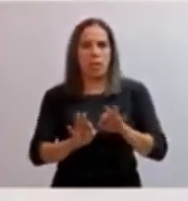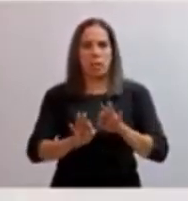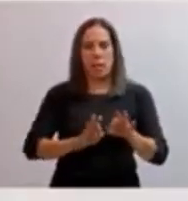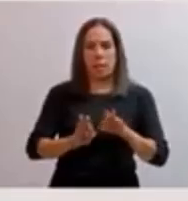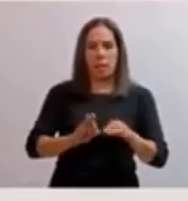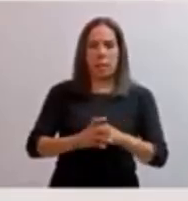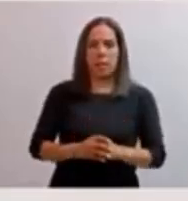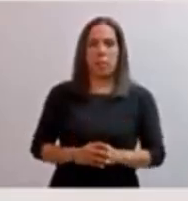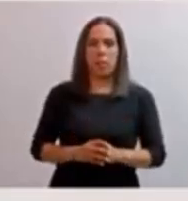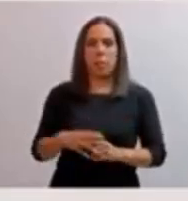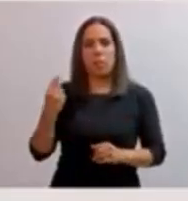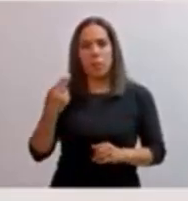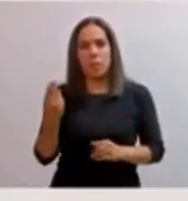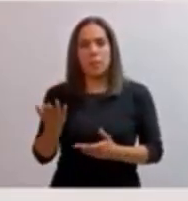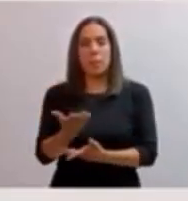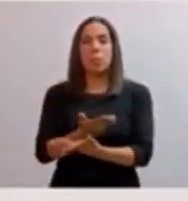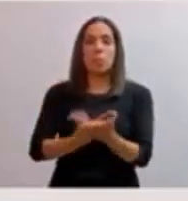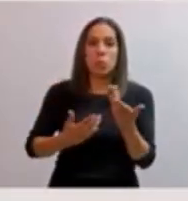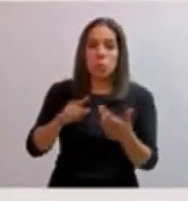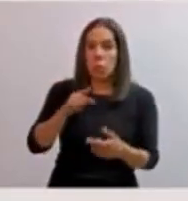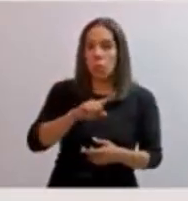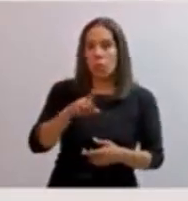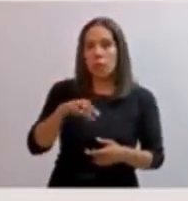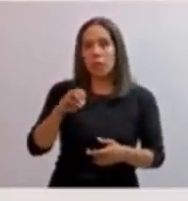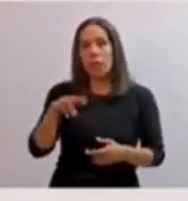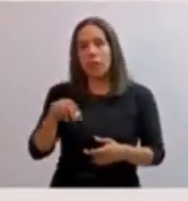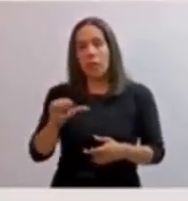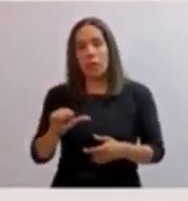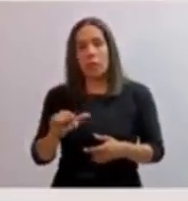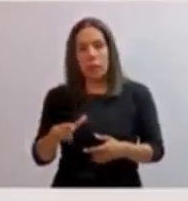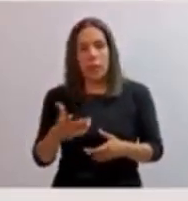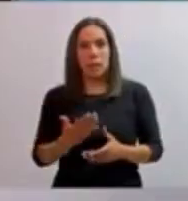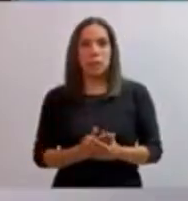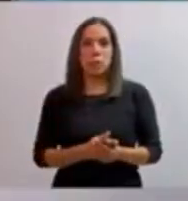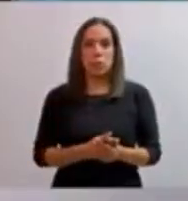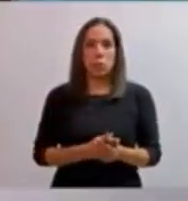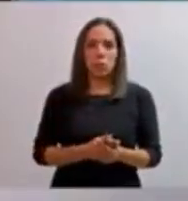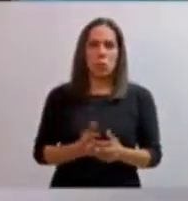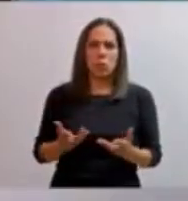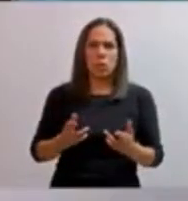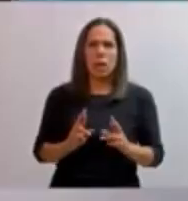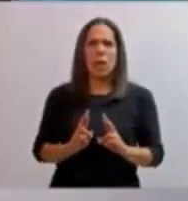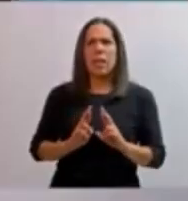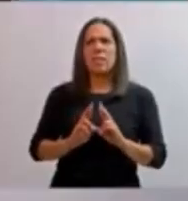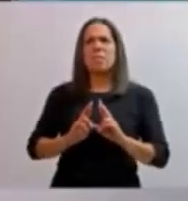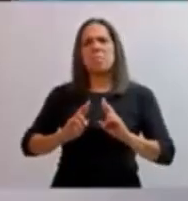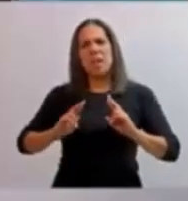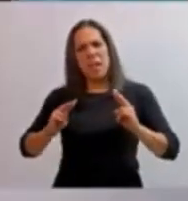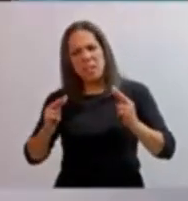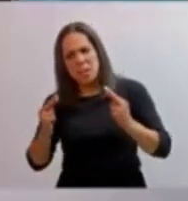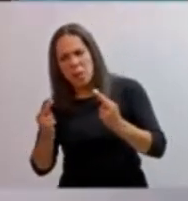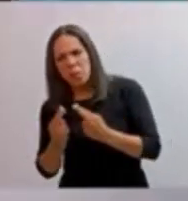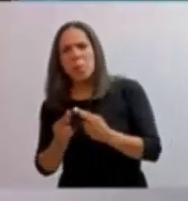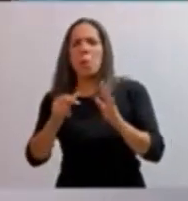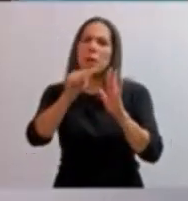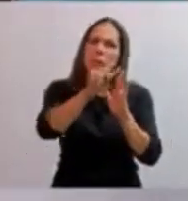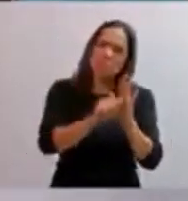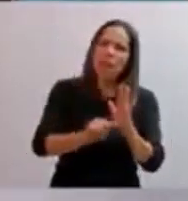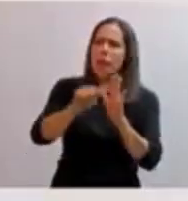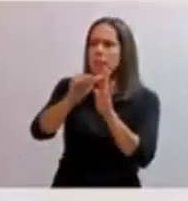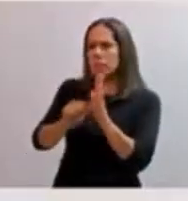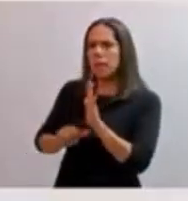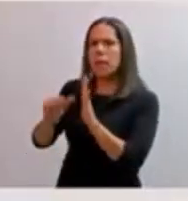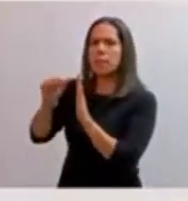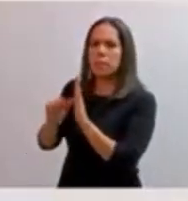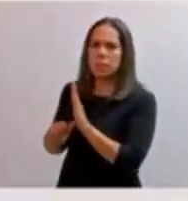hemos llevado a cabo desde la zona, pues bien, se encuentran en las reuniones que mensualmente realizamos de